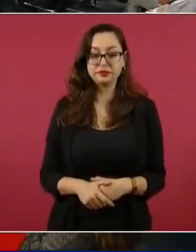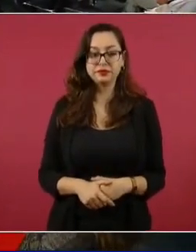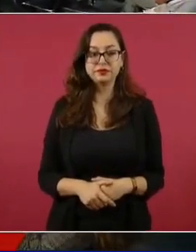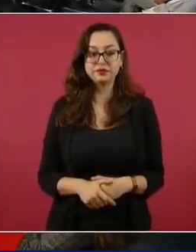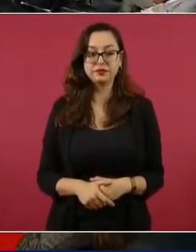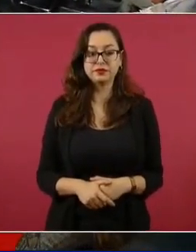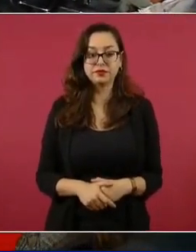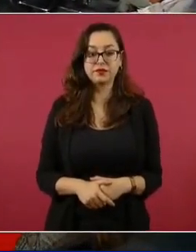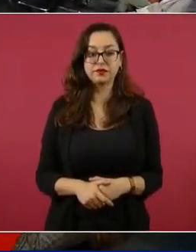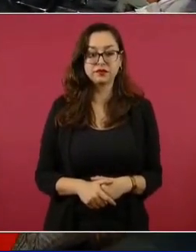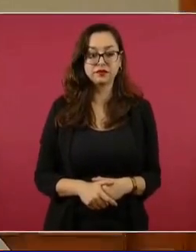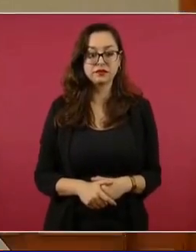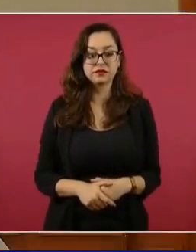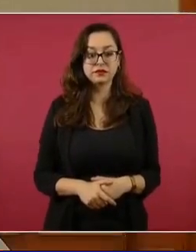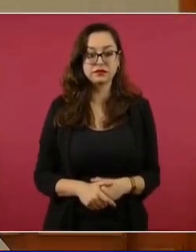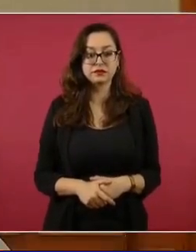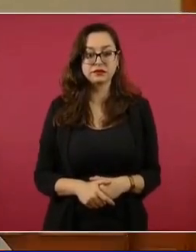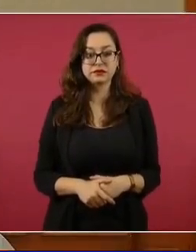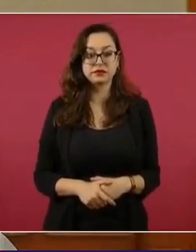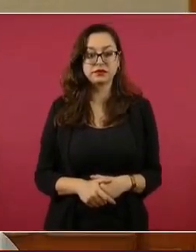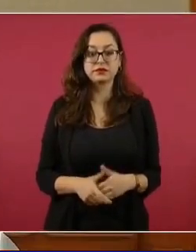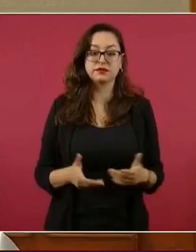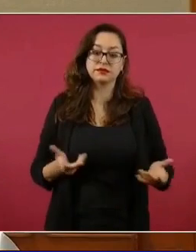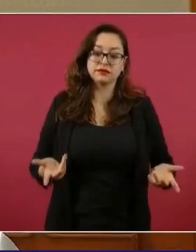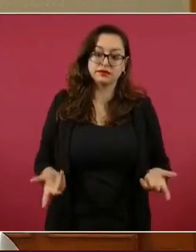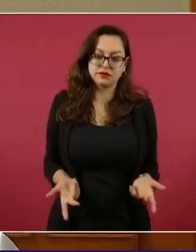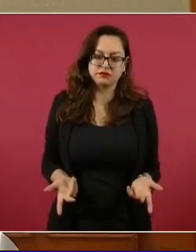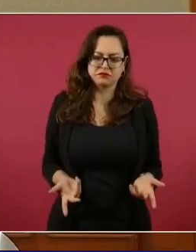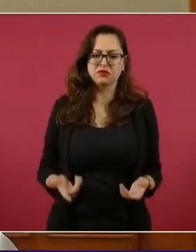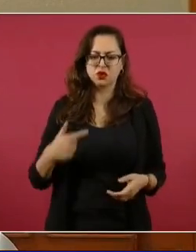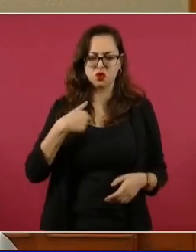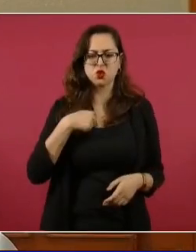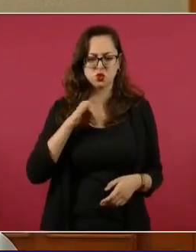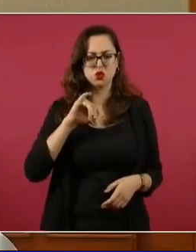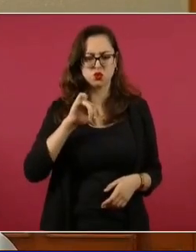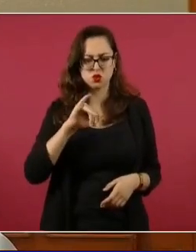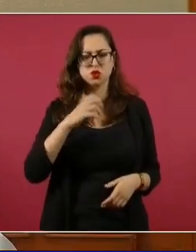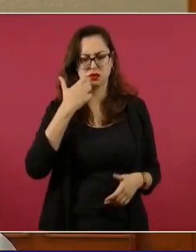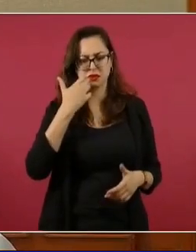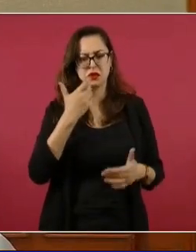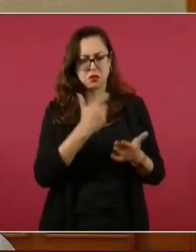Nada más que nos tiene que dar primero